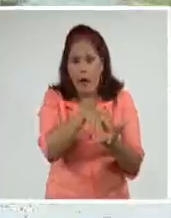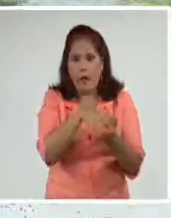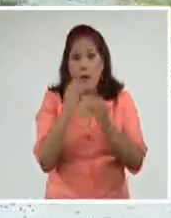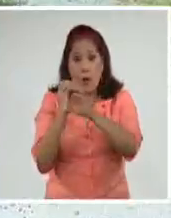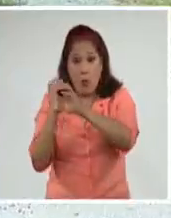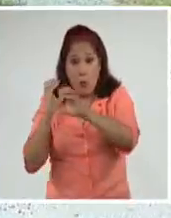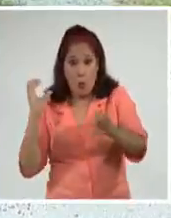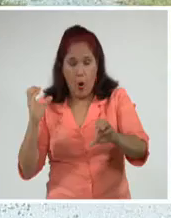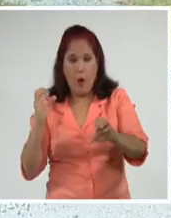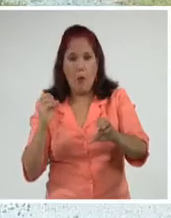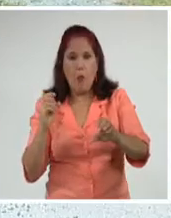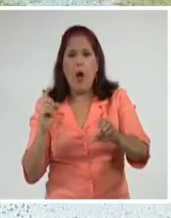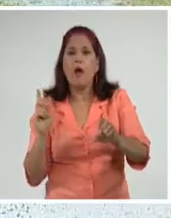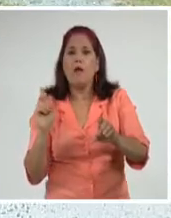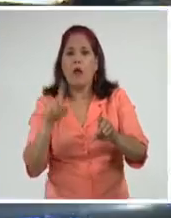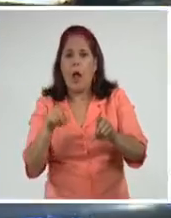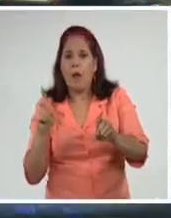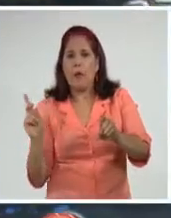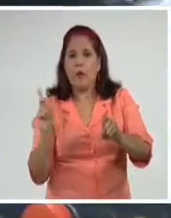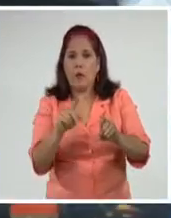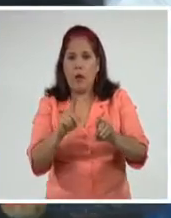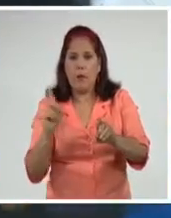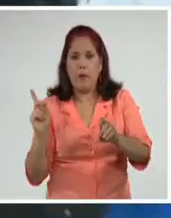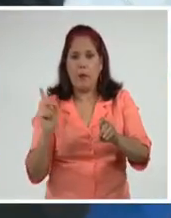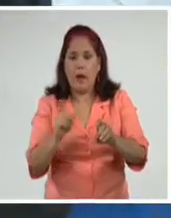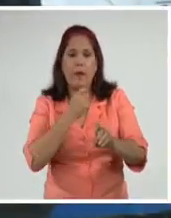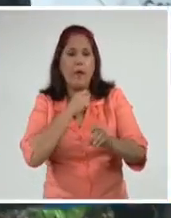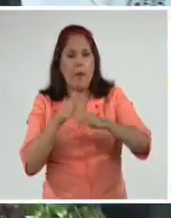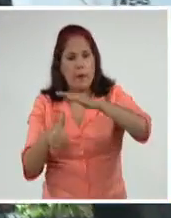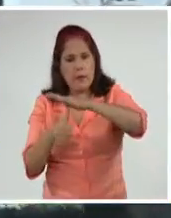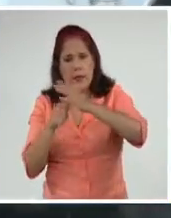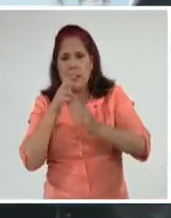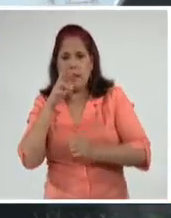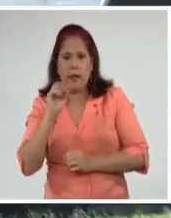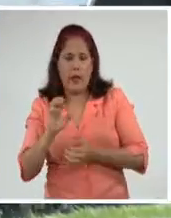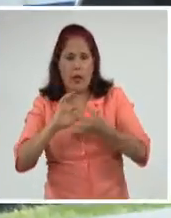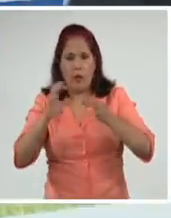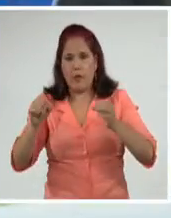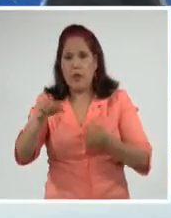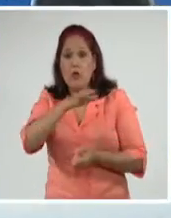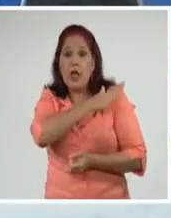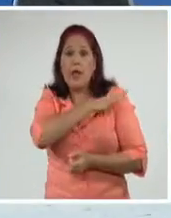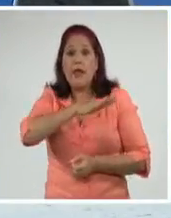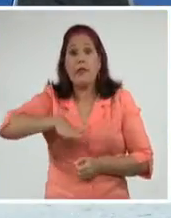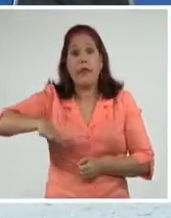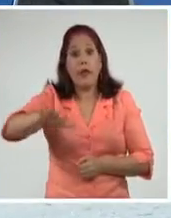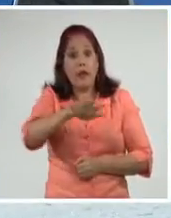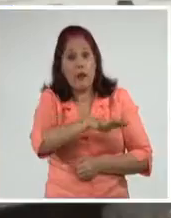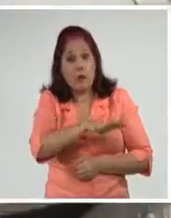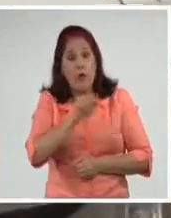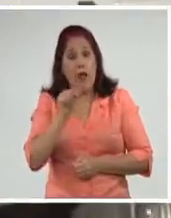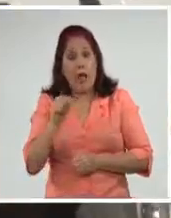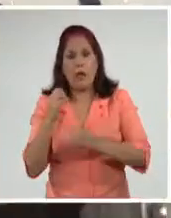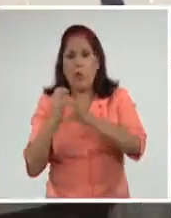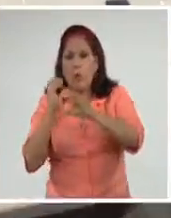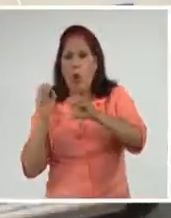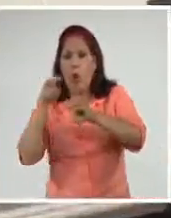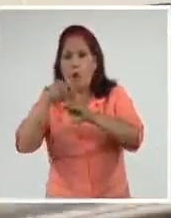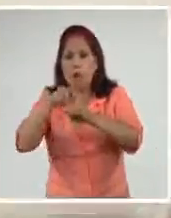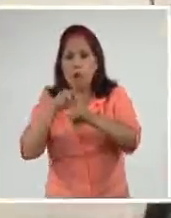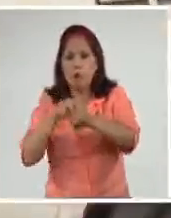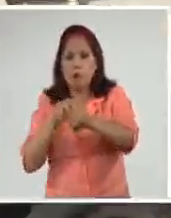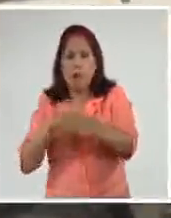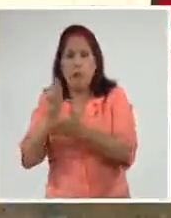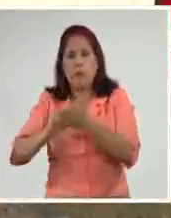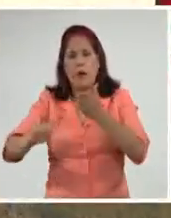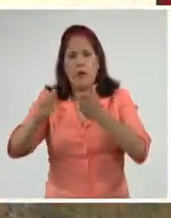por horarios, con todos los factores de la comunidad, presidentes de CR, coordinadores de zona, todos a tiempo completo, hemos planificado con los